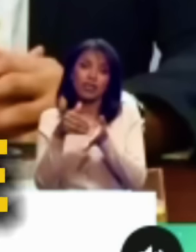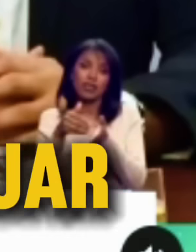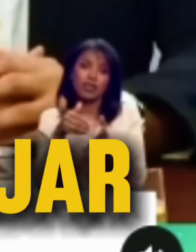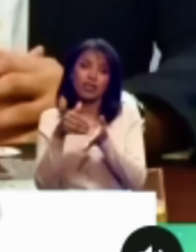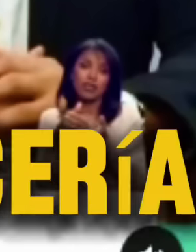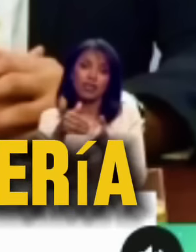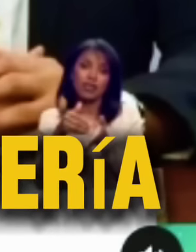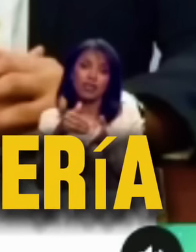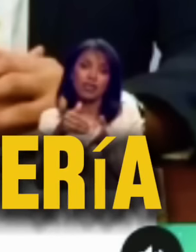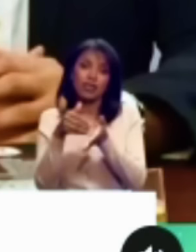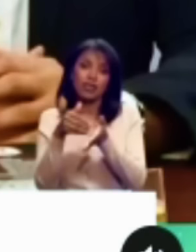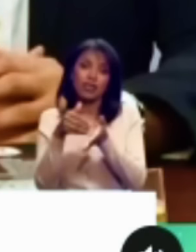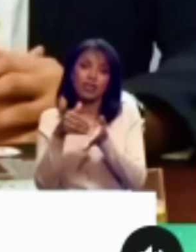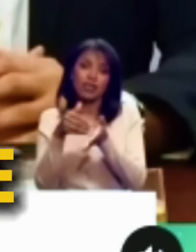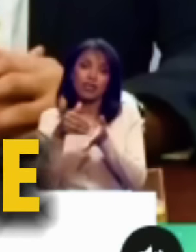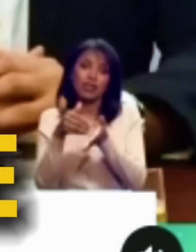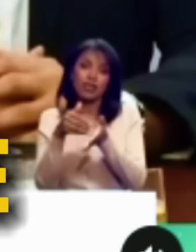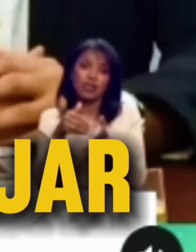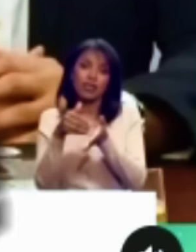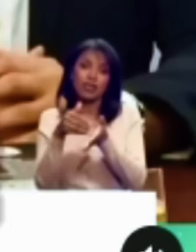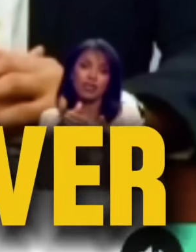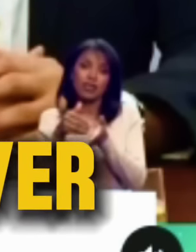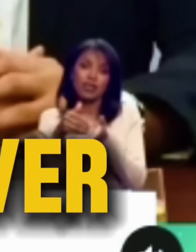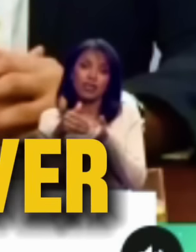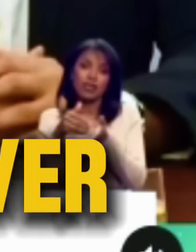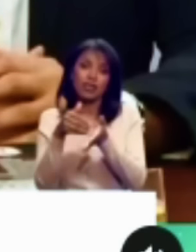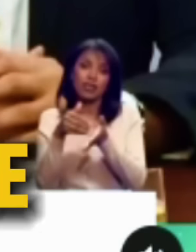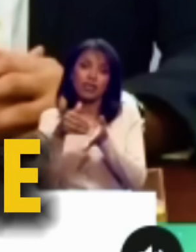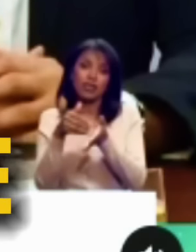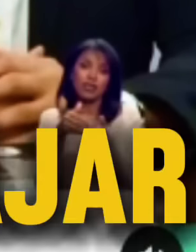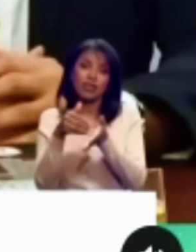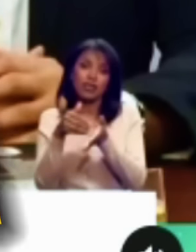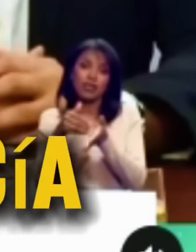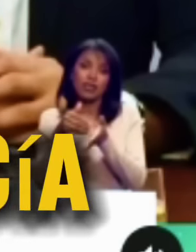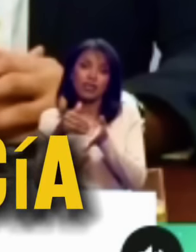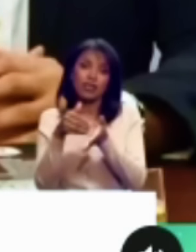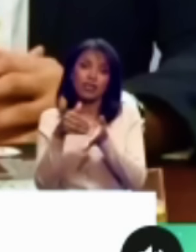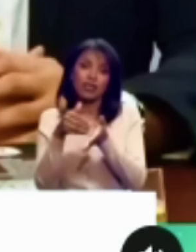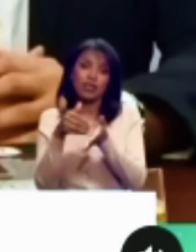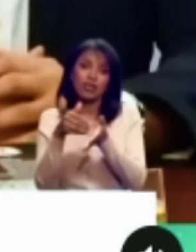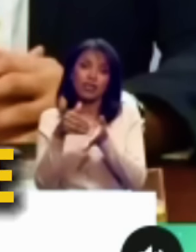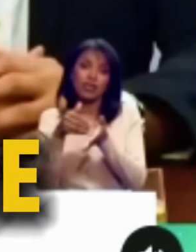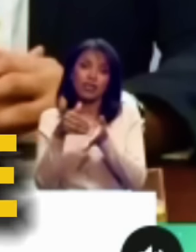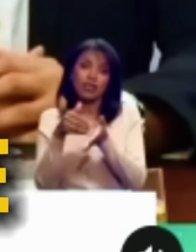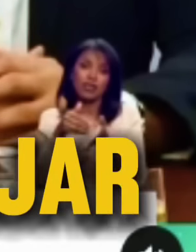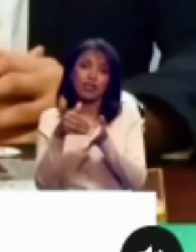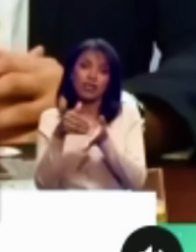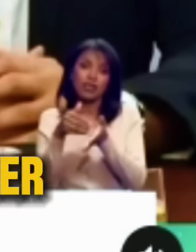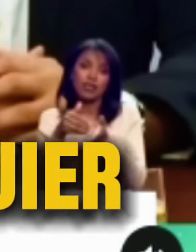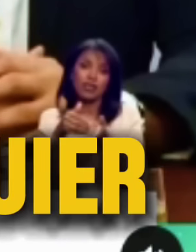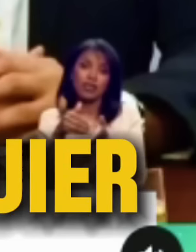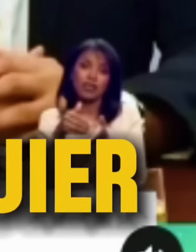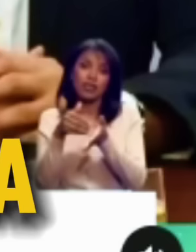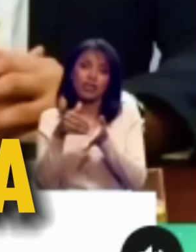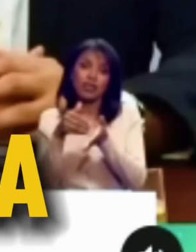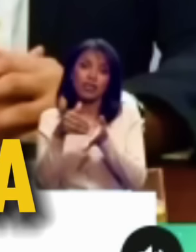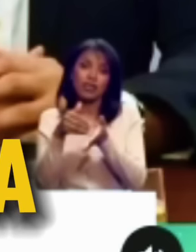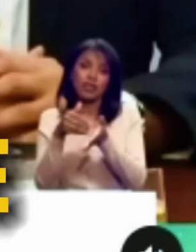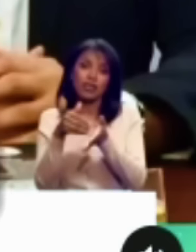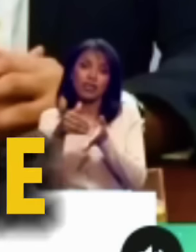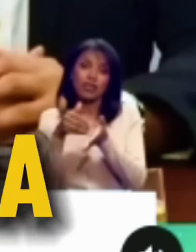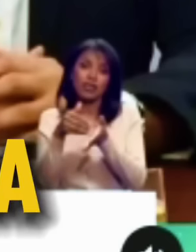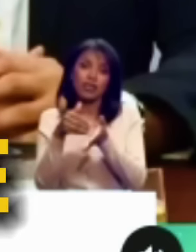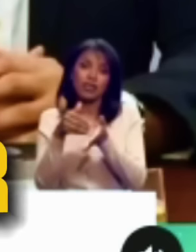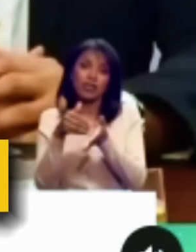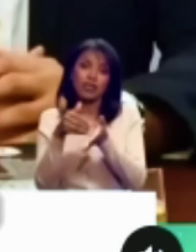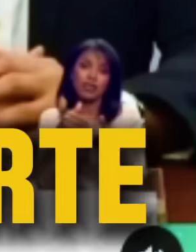tiene que trabajar en la cervecería, tiene que trabajar de in driver, tiene que trabajar en la policía, tiene que trabajar en cualquier otra cosa que